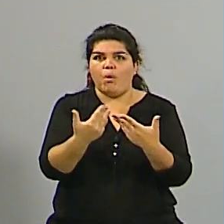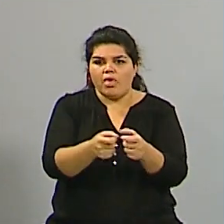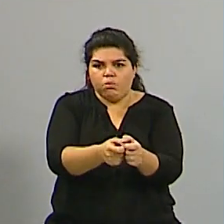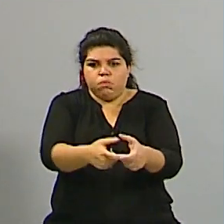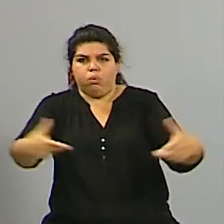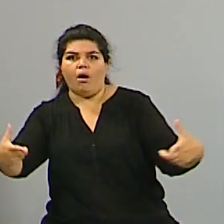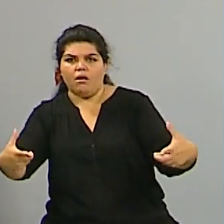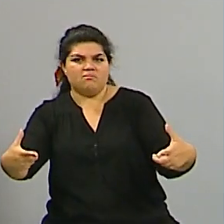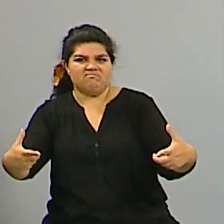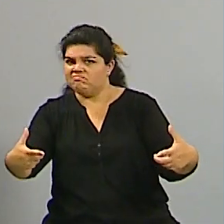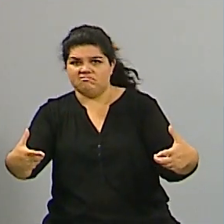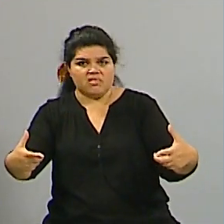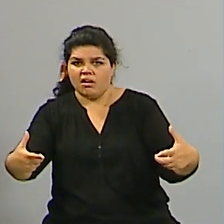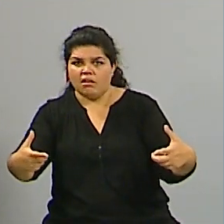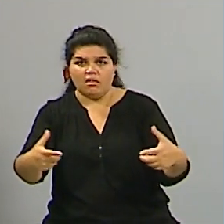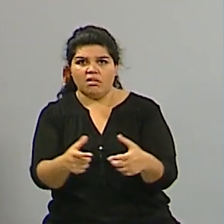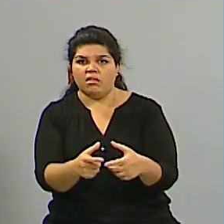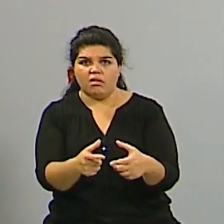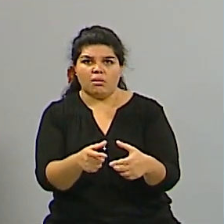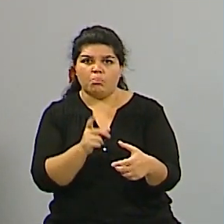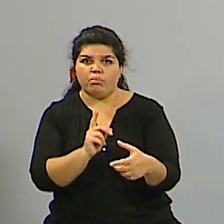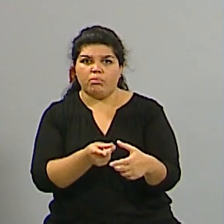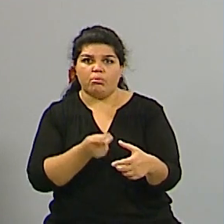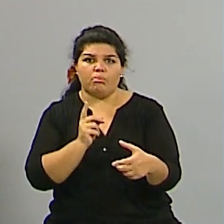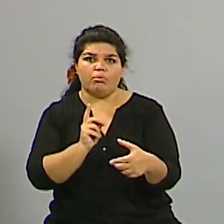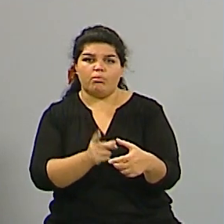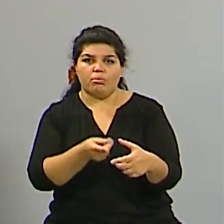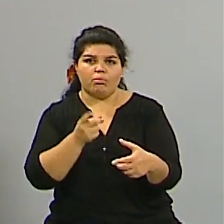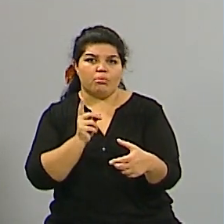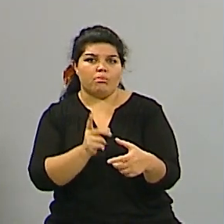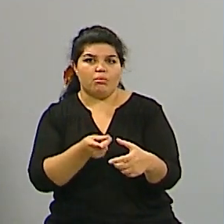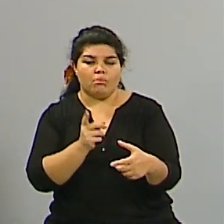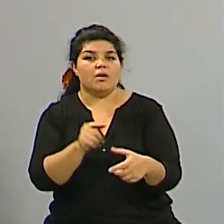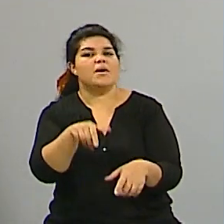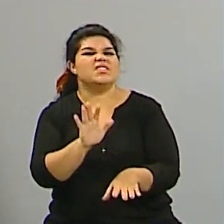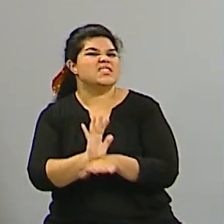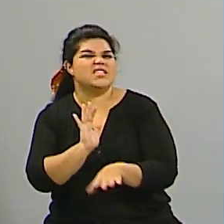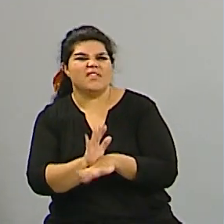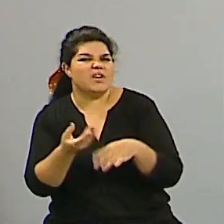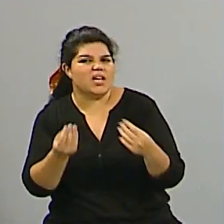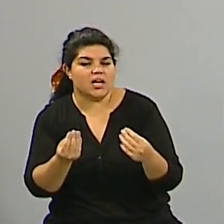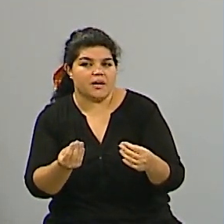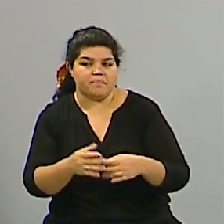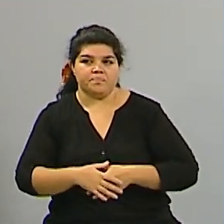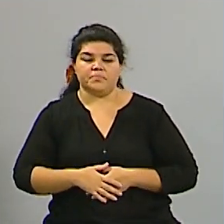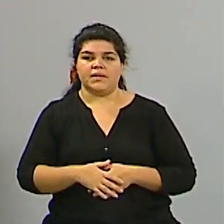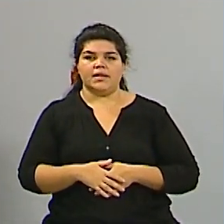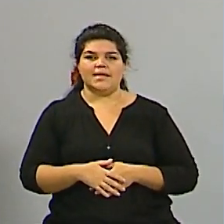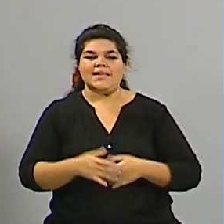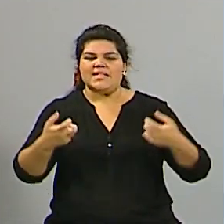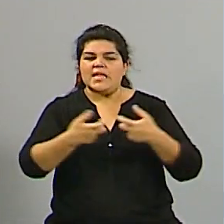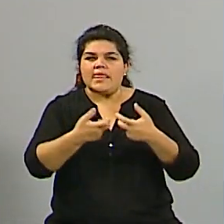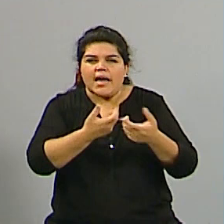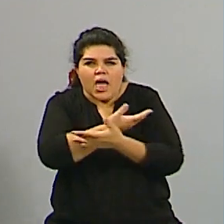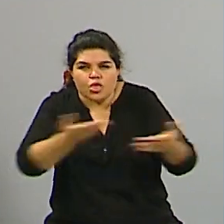subió. ¿Esto qué indica? Indica que la estrategia mayoritaria, por supuesto nunca se puede hablar de todos los sindicatos, pero